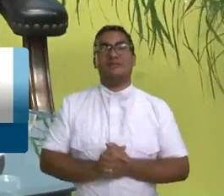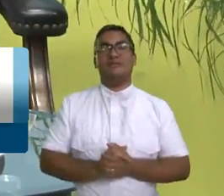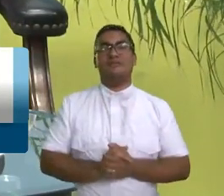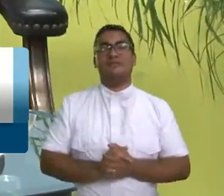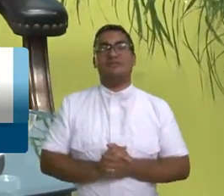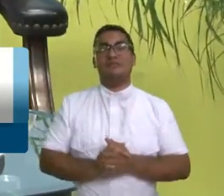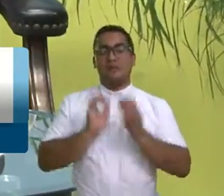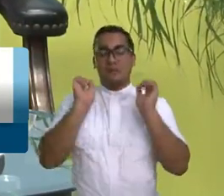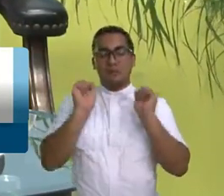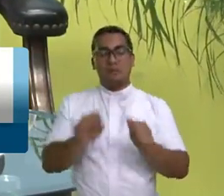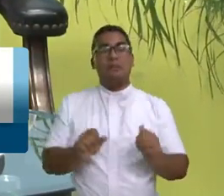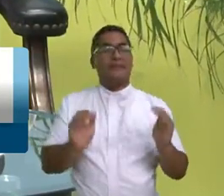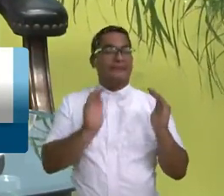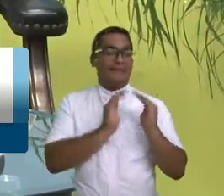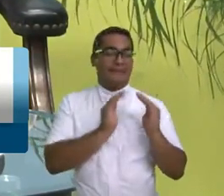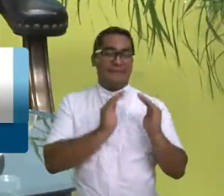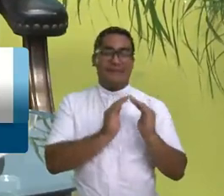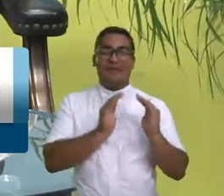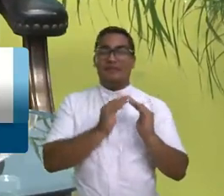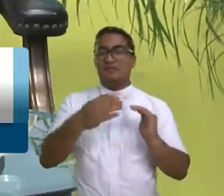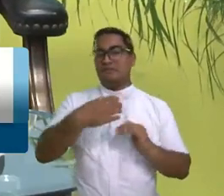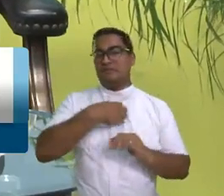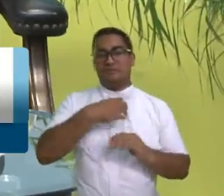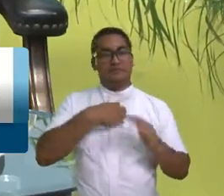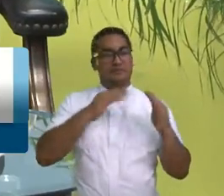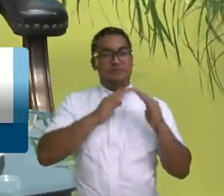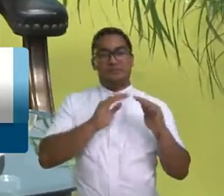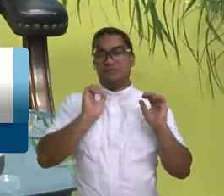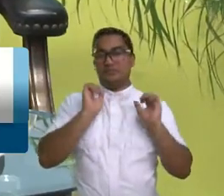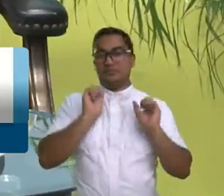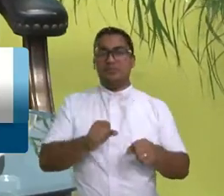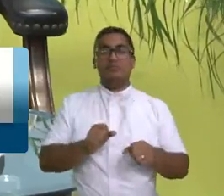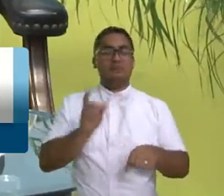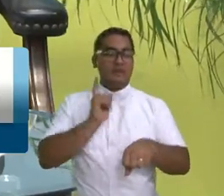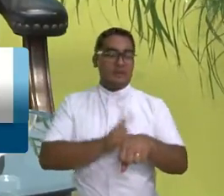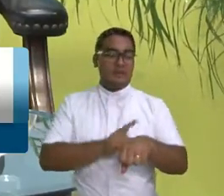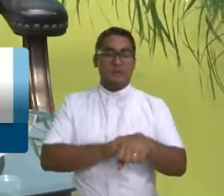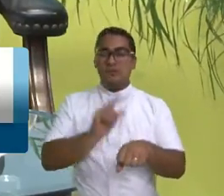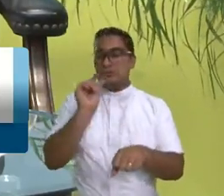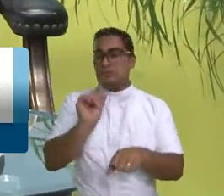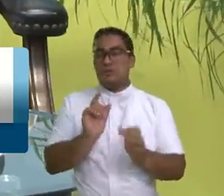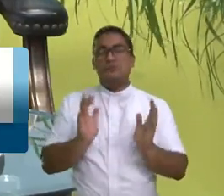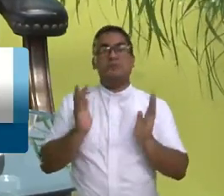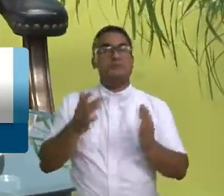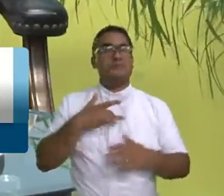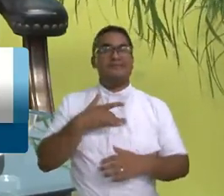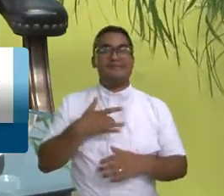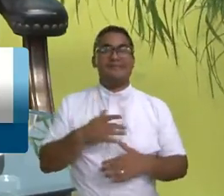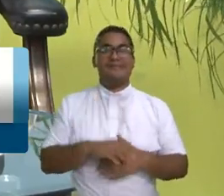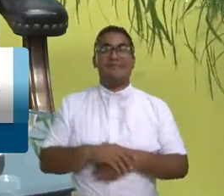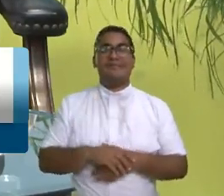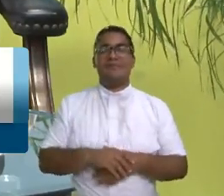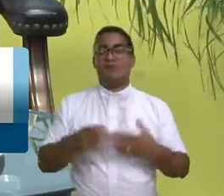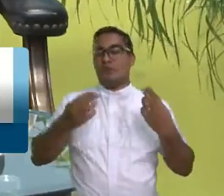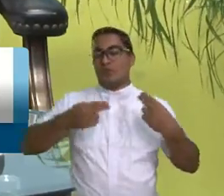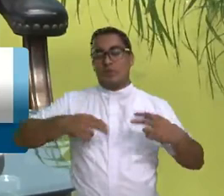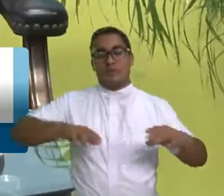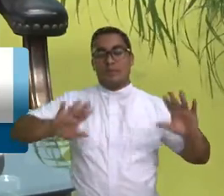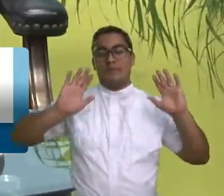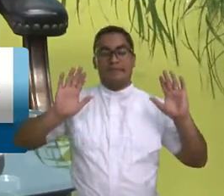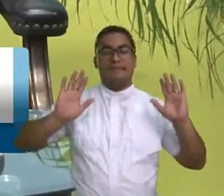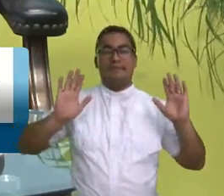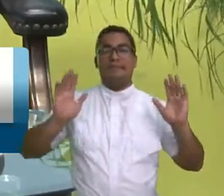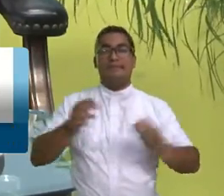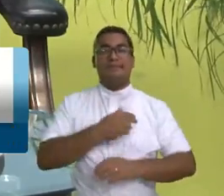podemos hacer en la casa también con los medios que tengamos, con el tiempo necesario, ¿verdad? Esta es la actividad normal que nosotros debemos de